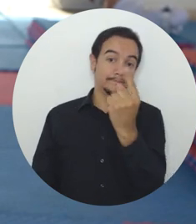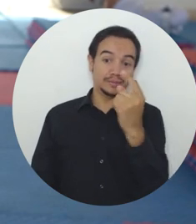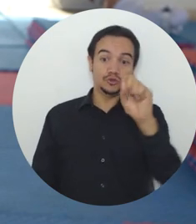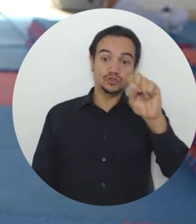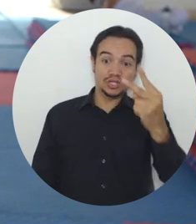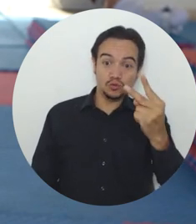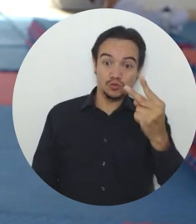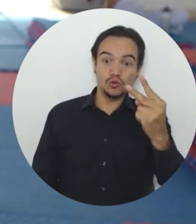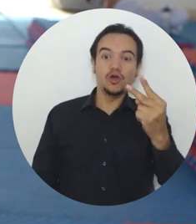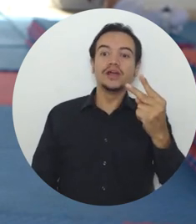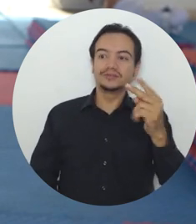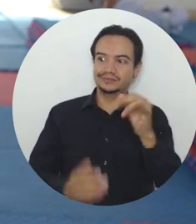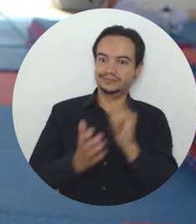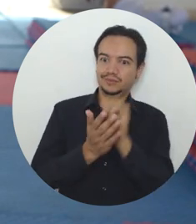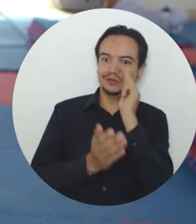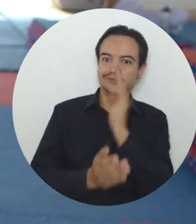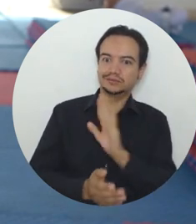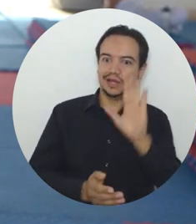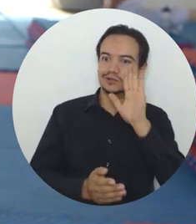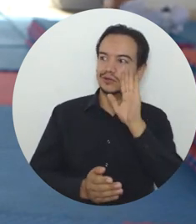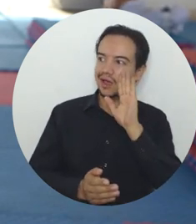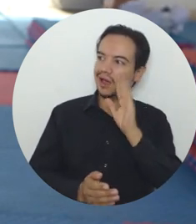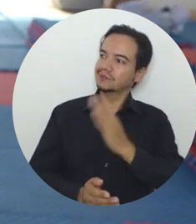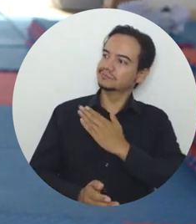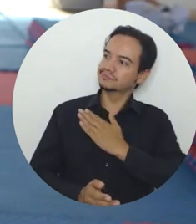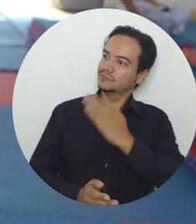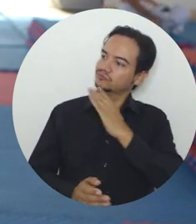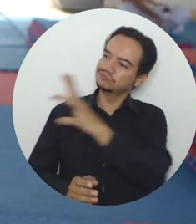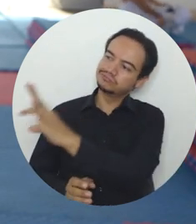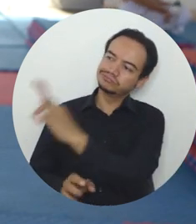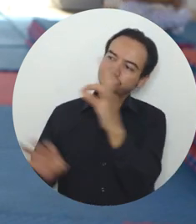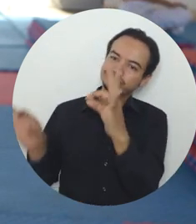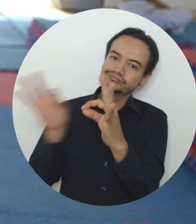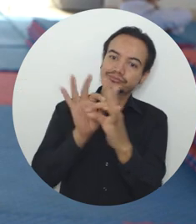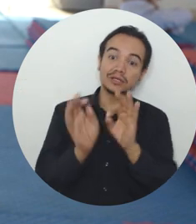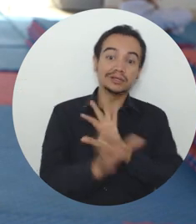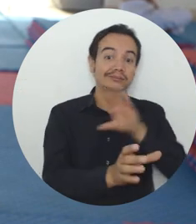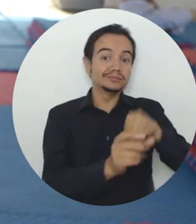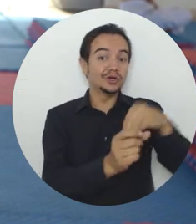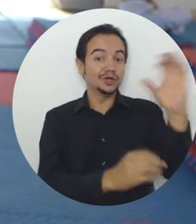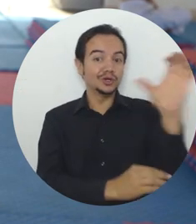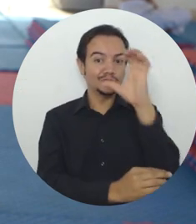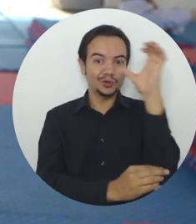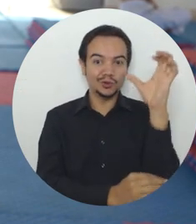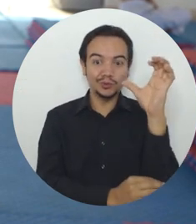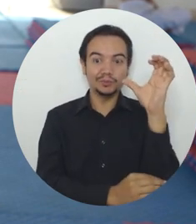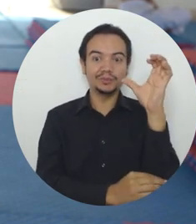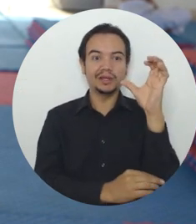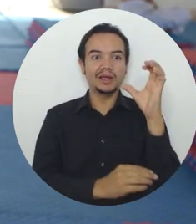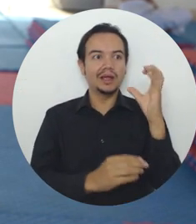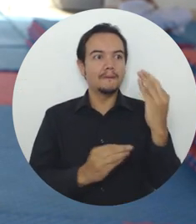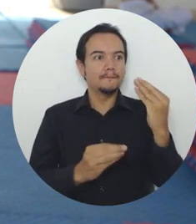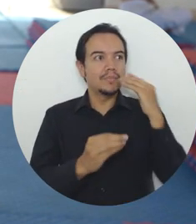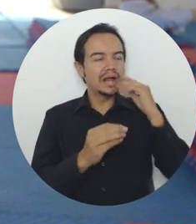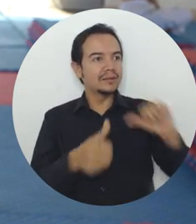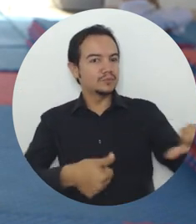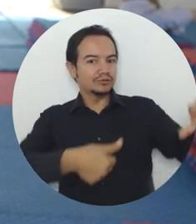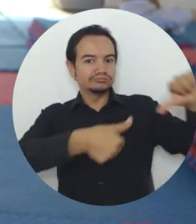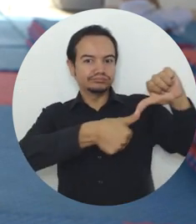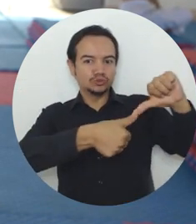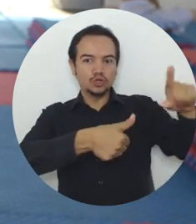segundo lugar, quedaron en el ranking nacional y fueron convocados clasificando a